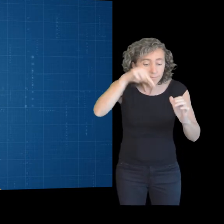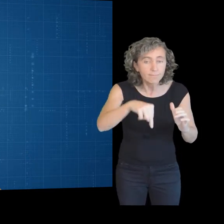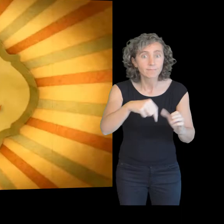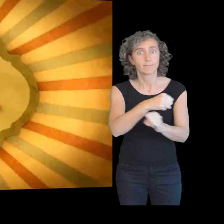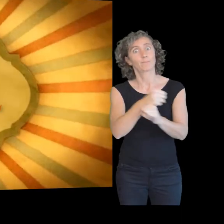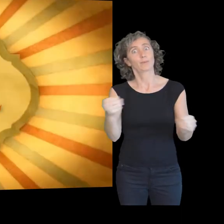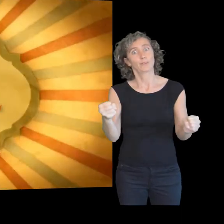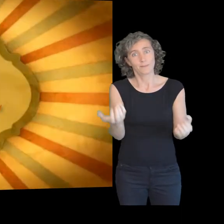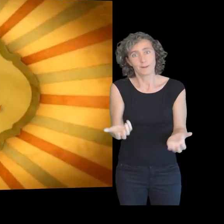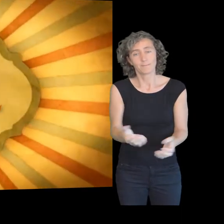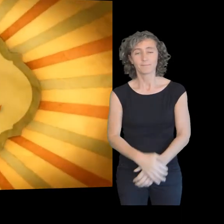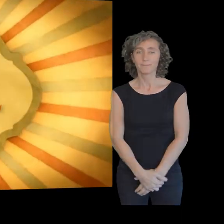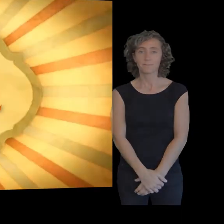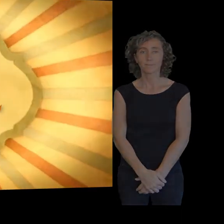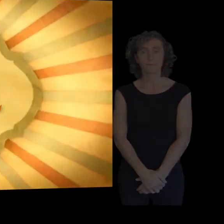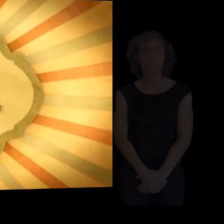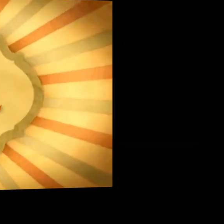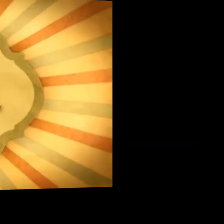Ajá.